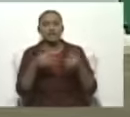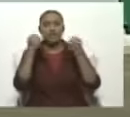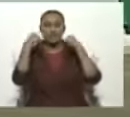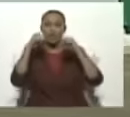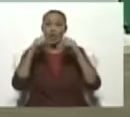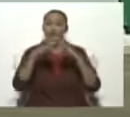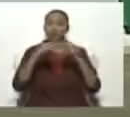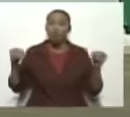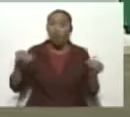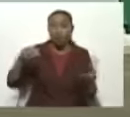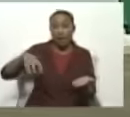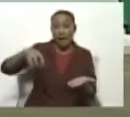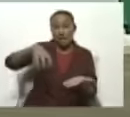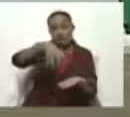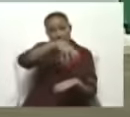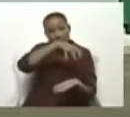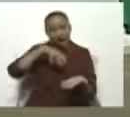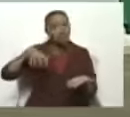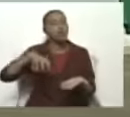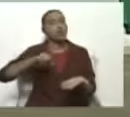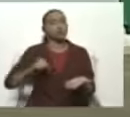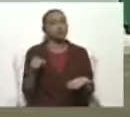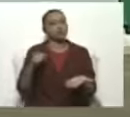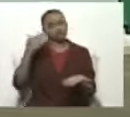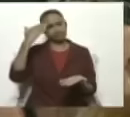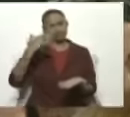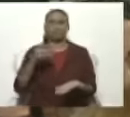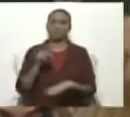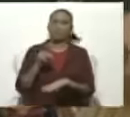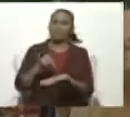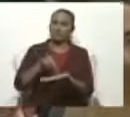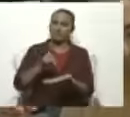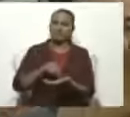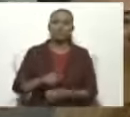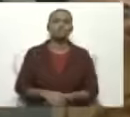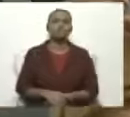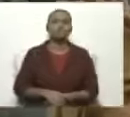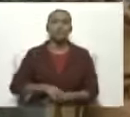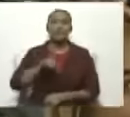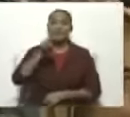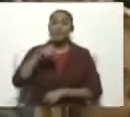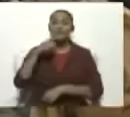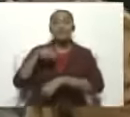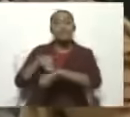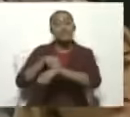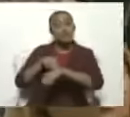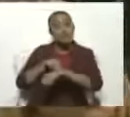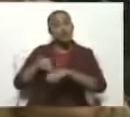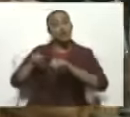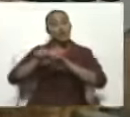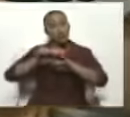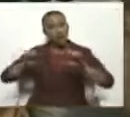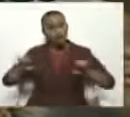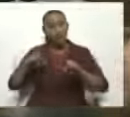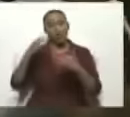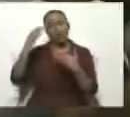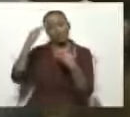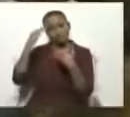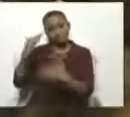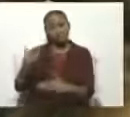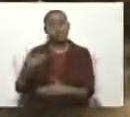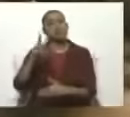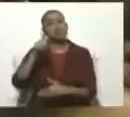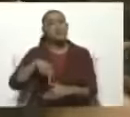todas estas actividades, así como también al Ministerio del Poder Popular para la Educación, al Ministerio del Poder Popular para la